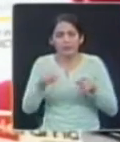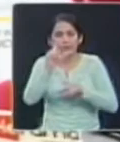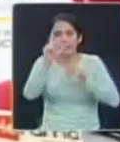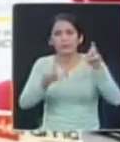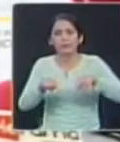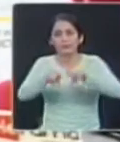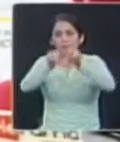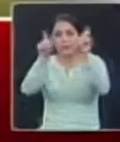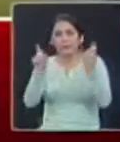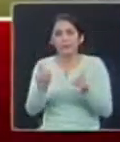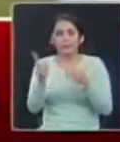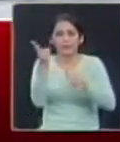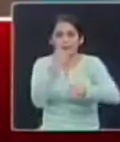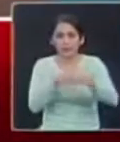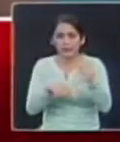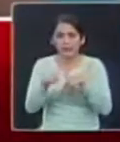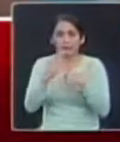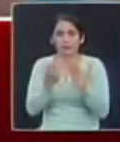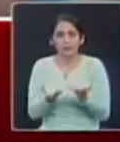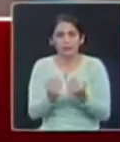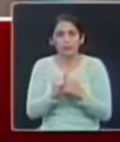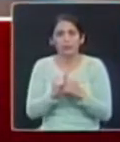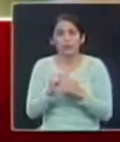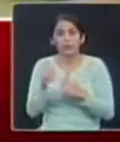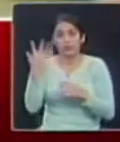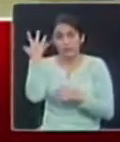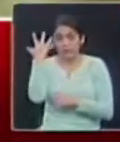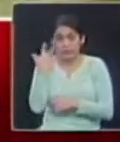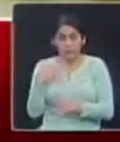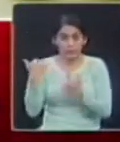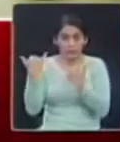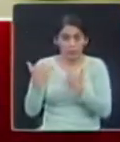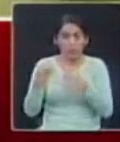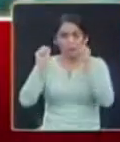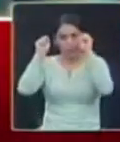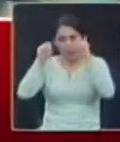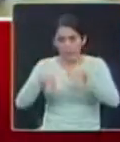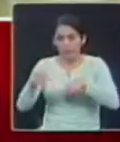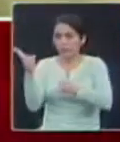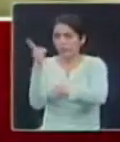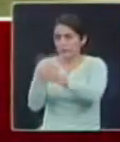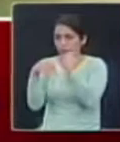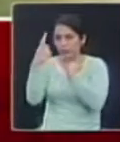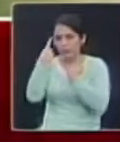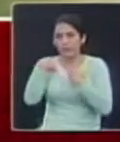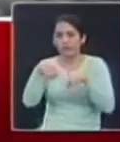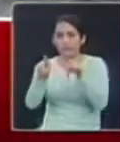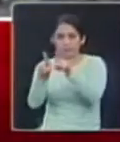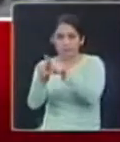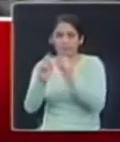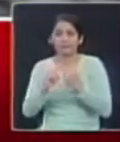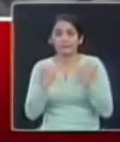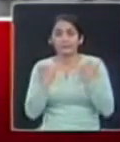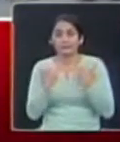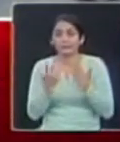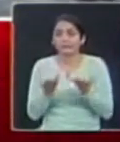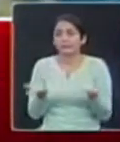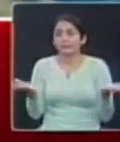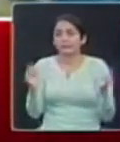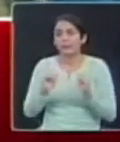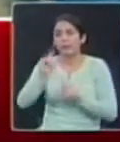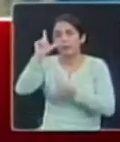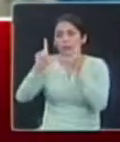en esa fecha se cierran negocios en todo el mundo. Y los que vienen cerrarán negocios con productores exportadores,